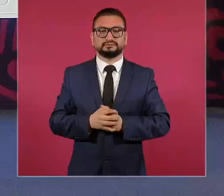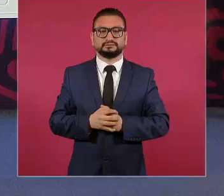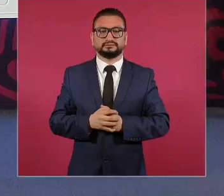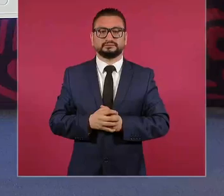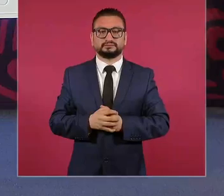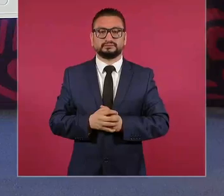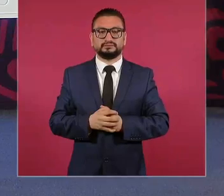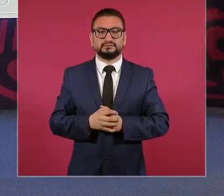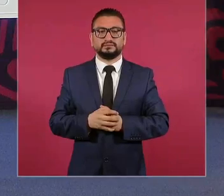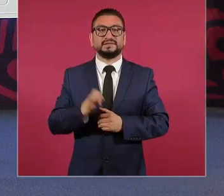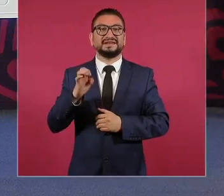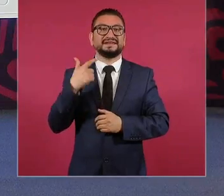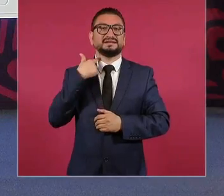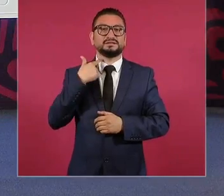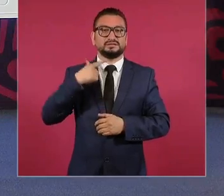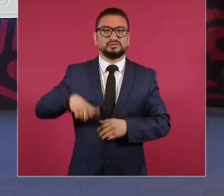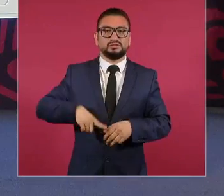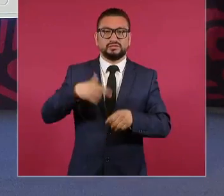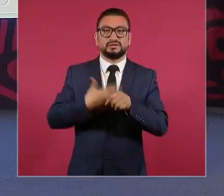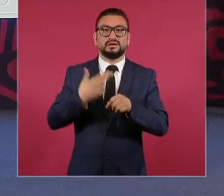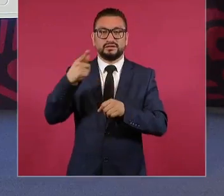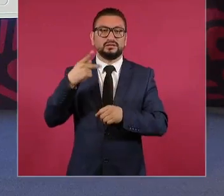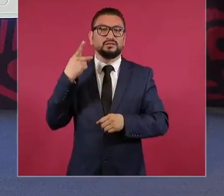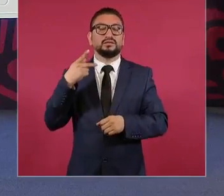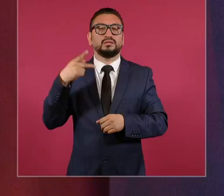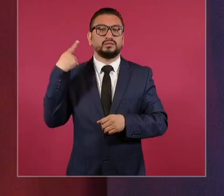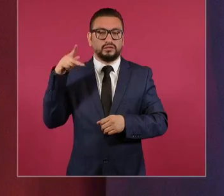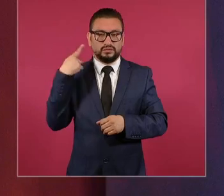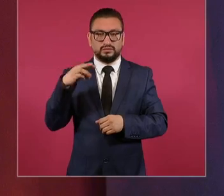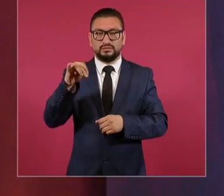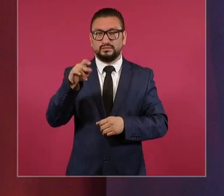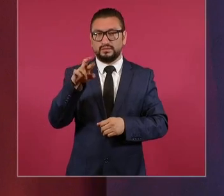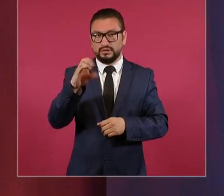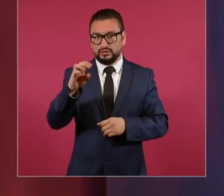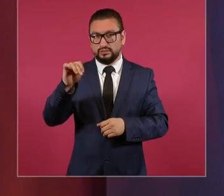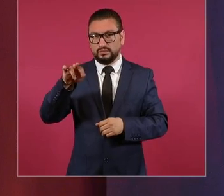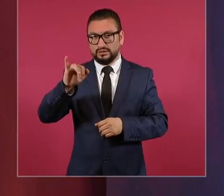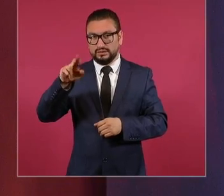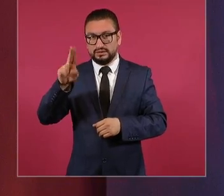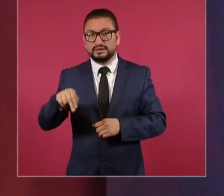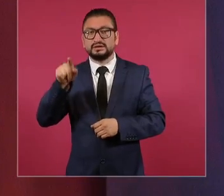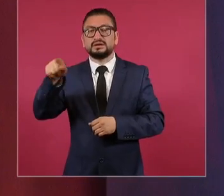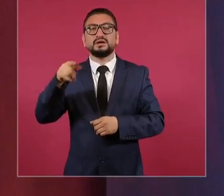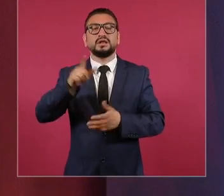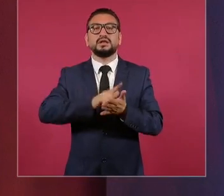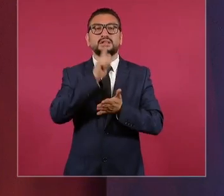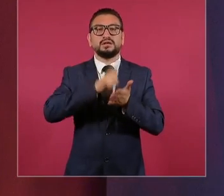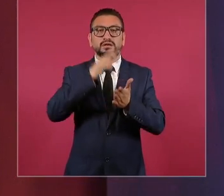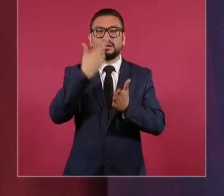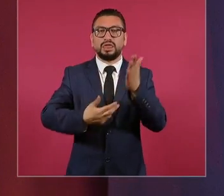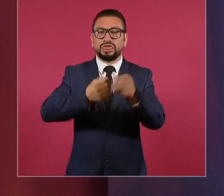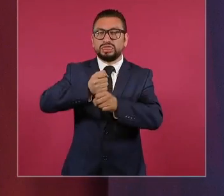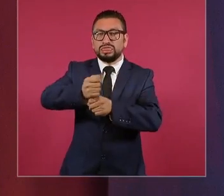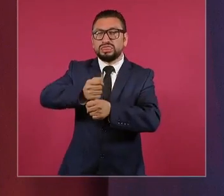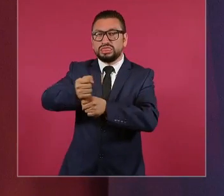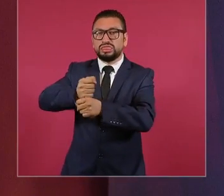exgobernador de Puebla, Mario Marín, él es acusado por el delito de tortura cometido